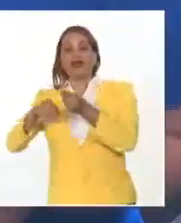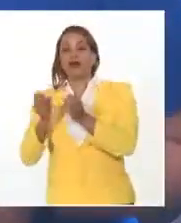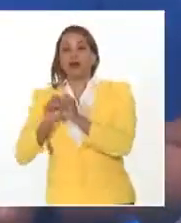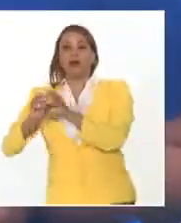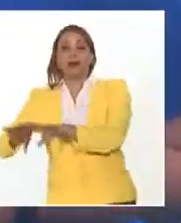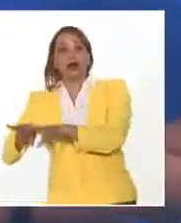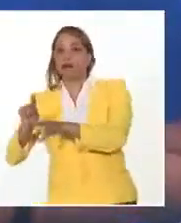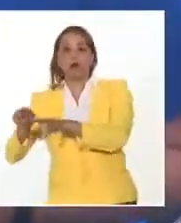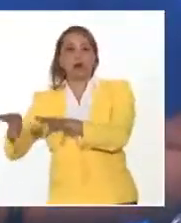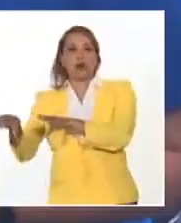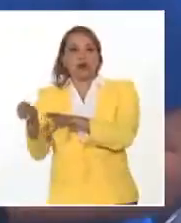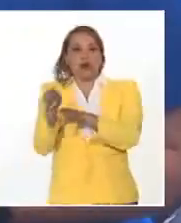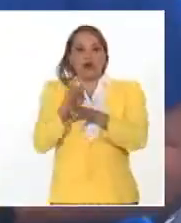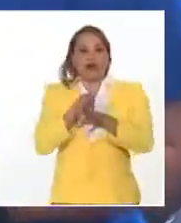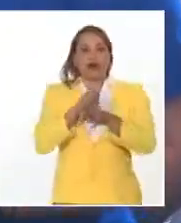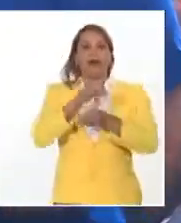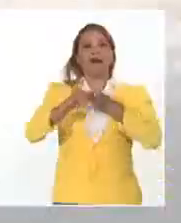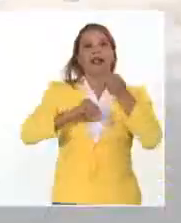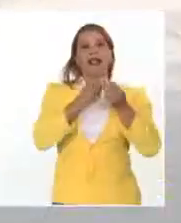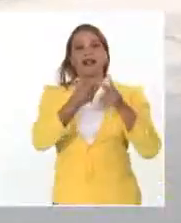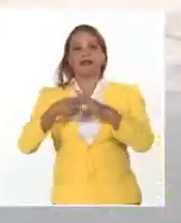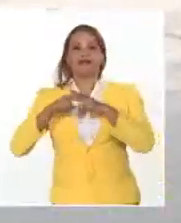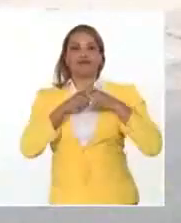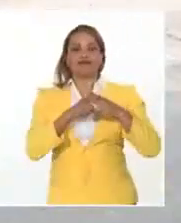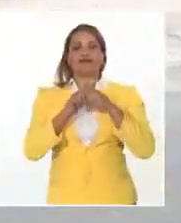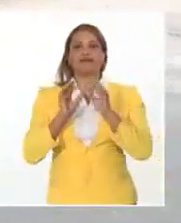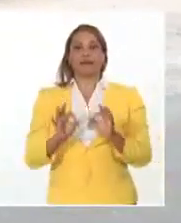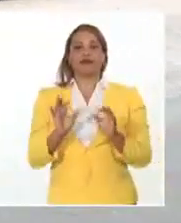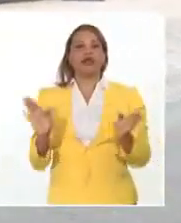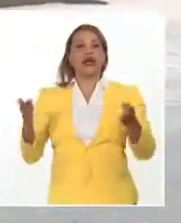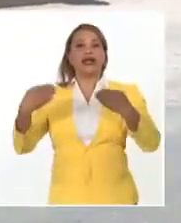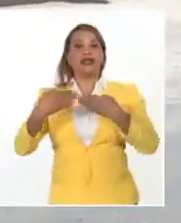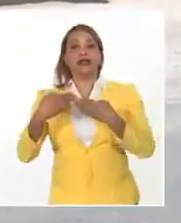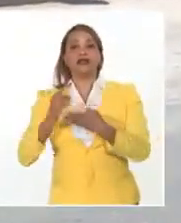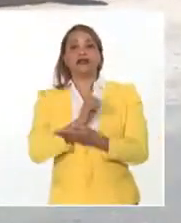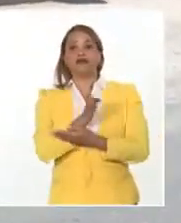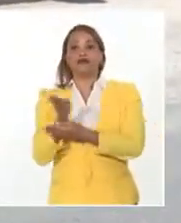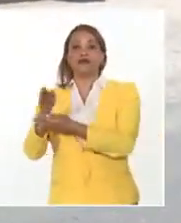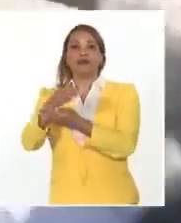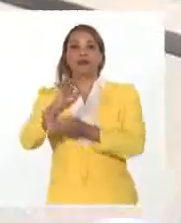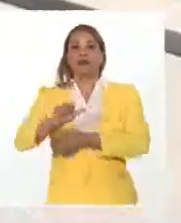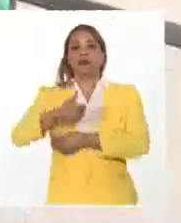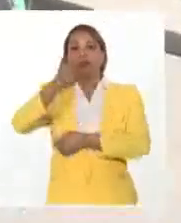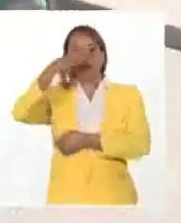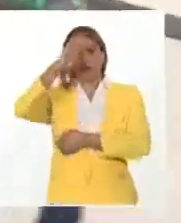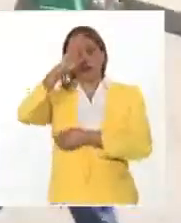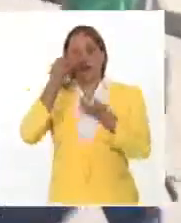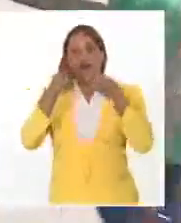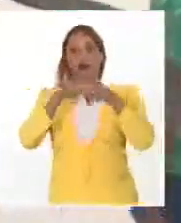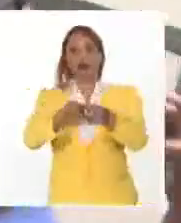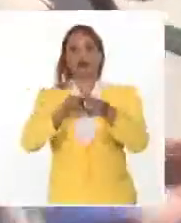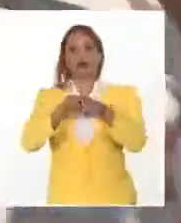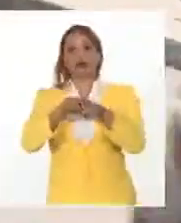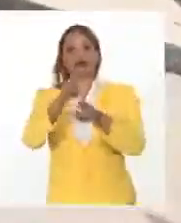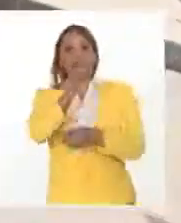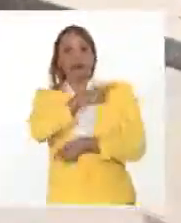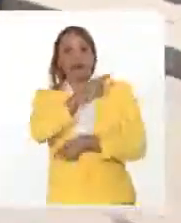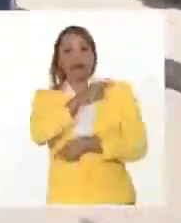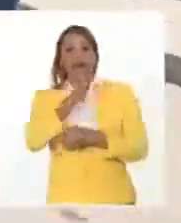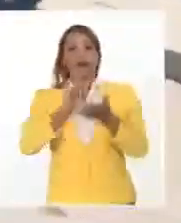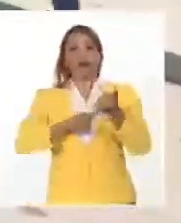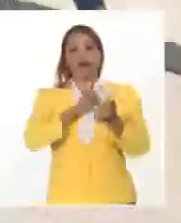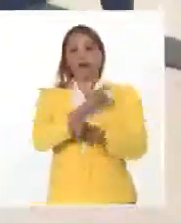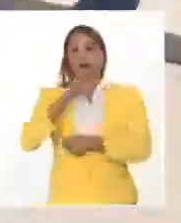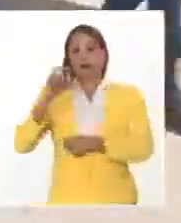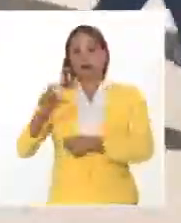se reconvierte, se fabrican las piezas de los facultades de la empresa, se pueden hacer. Al cierre de su recorrido, el mandatario cubano, acompañado del miembro del Buró Político y